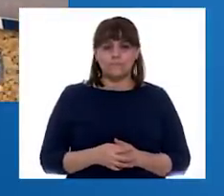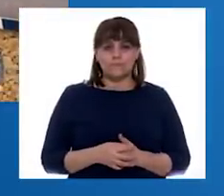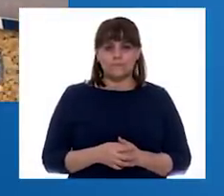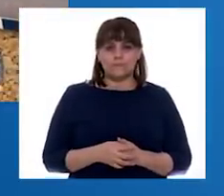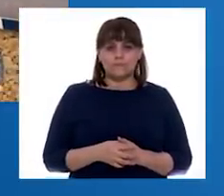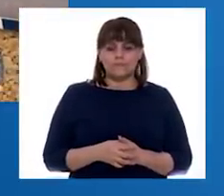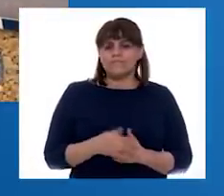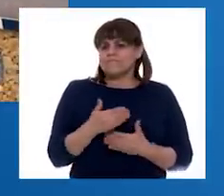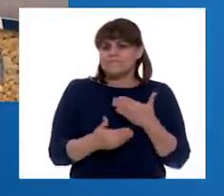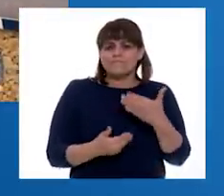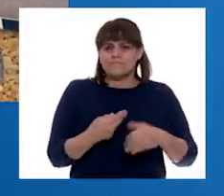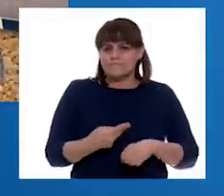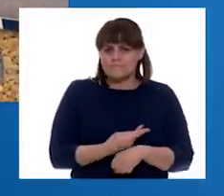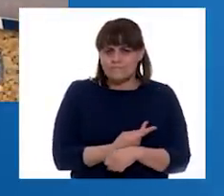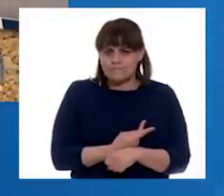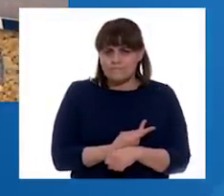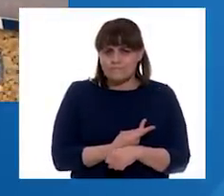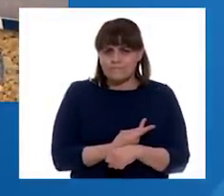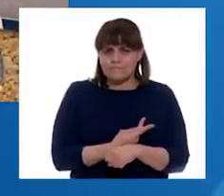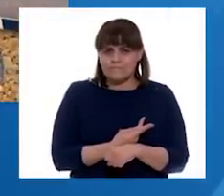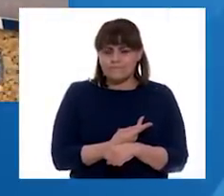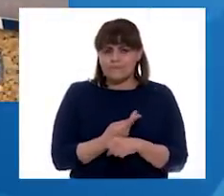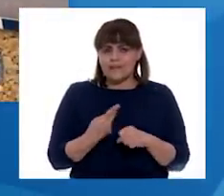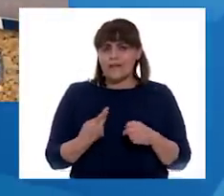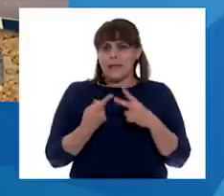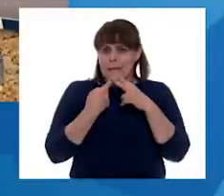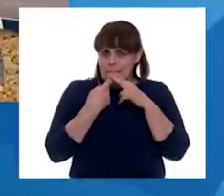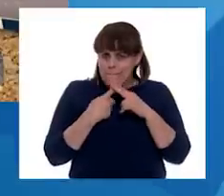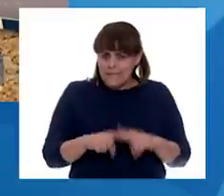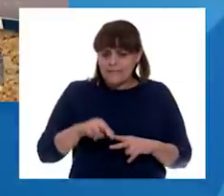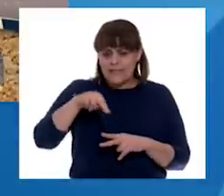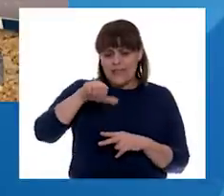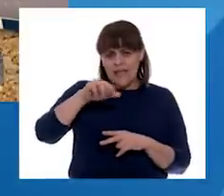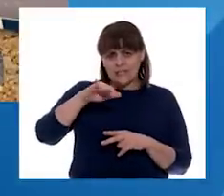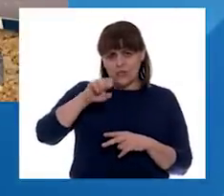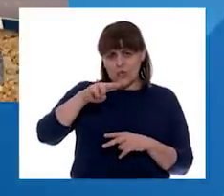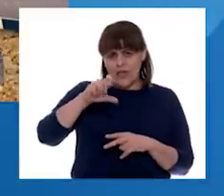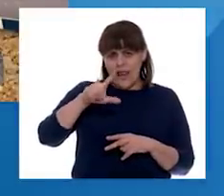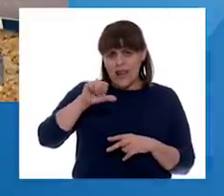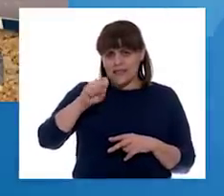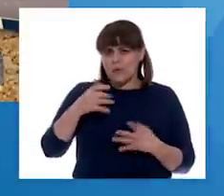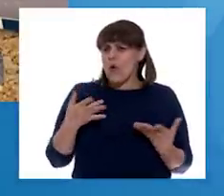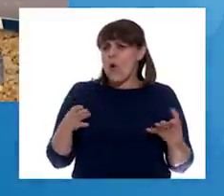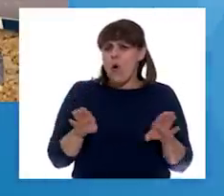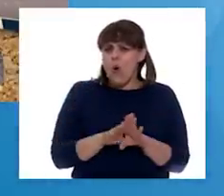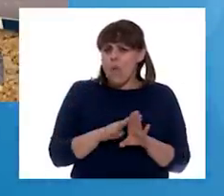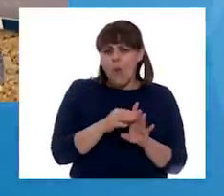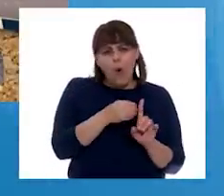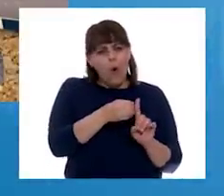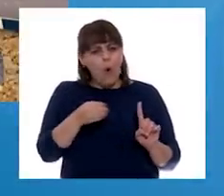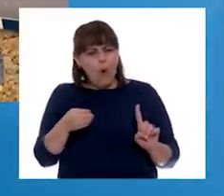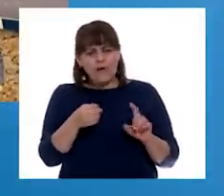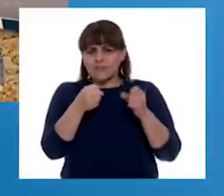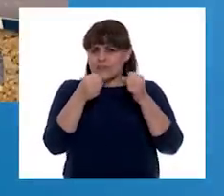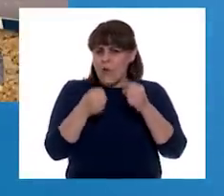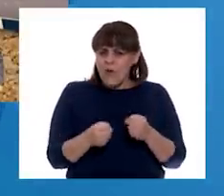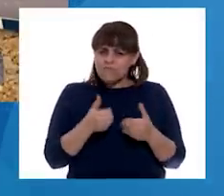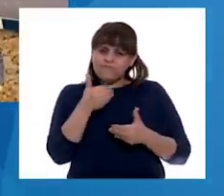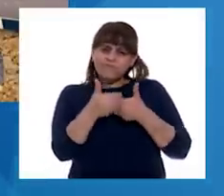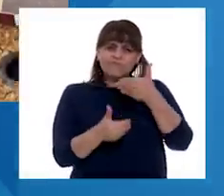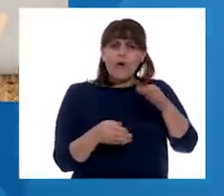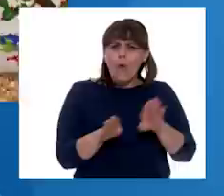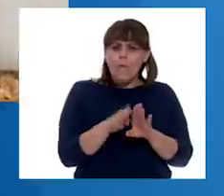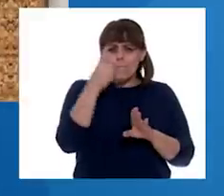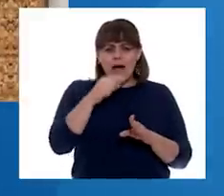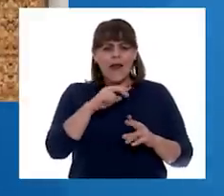En consecuencia, un radiante nacionalismo buscaría la seguridad, orden y progreso para afianzar la unidad de la